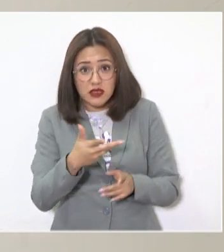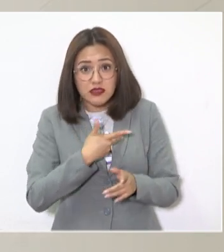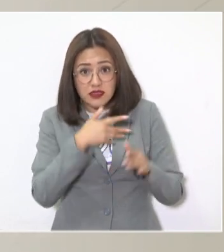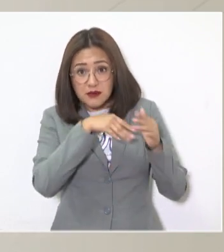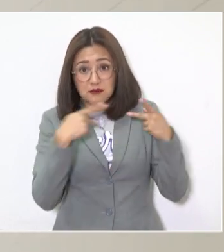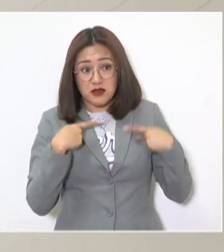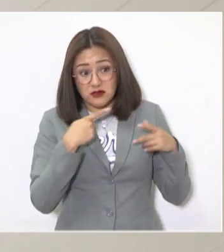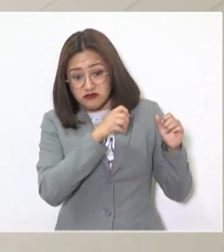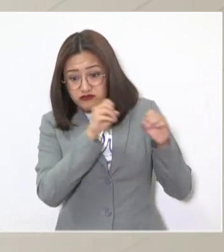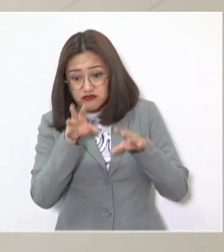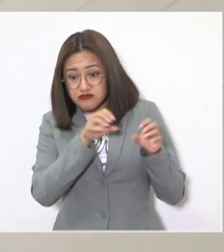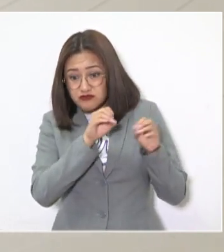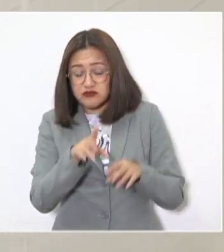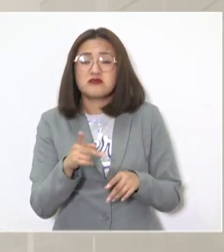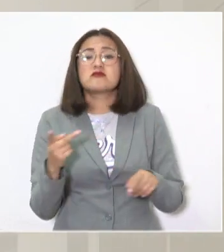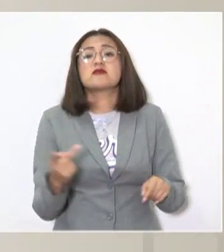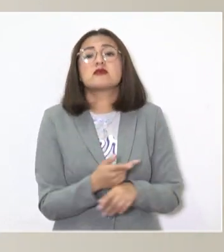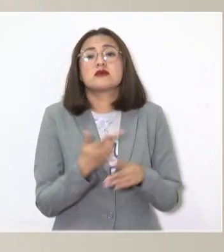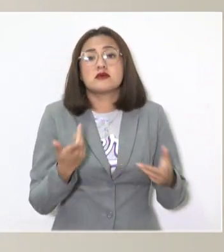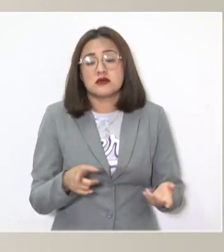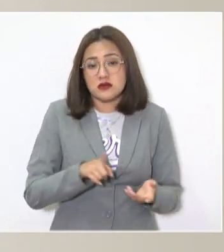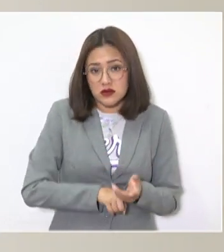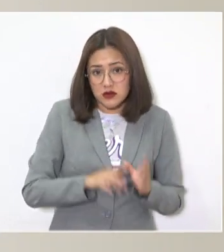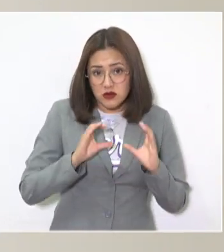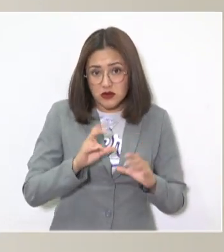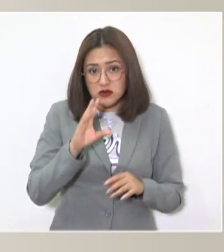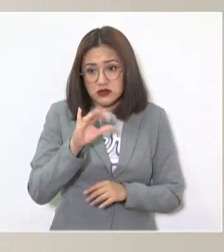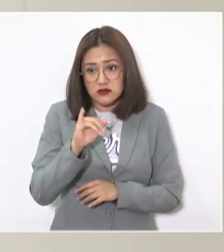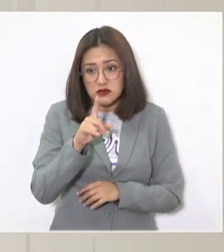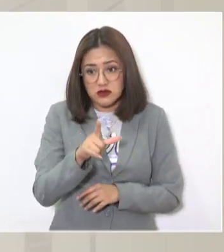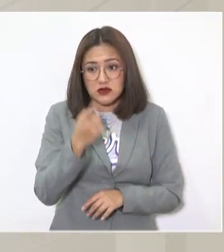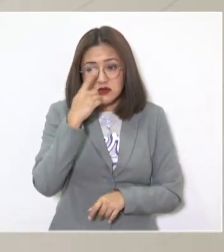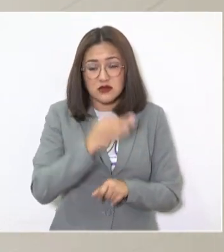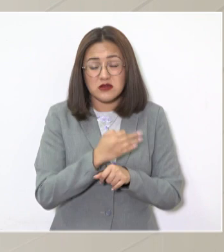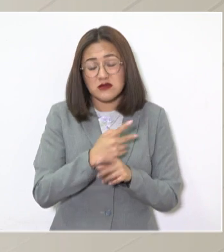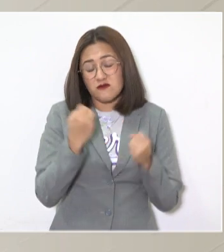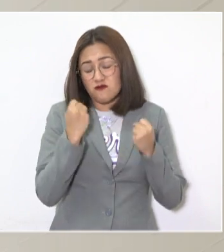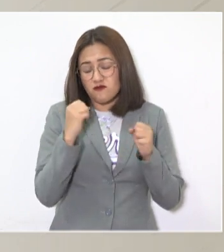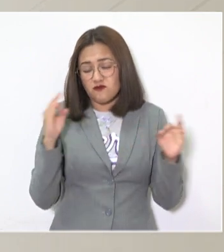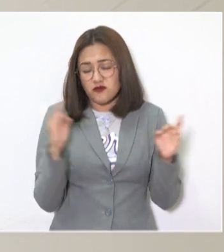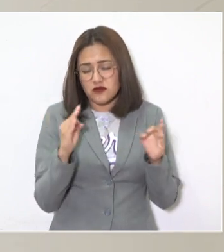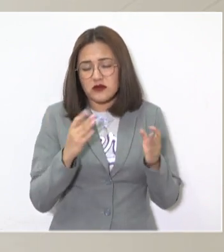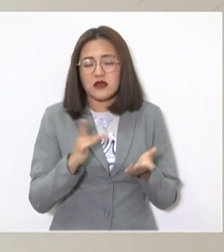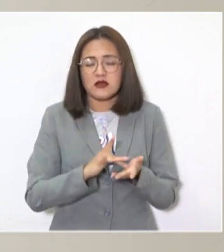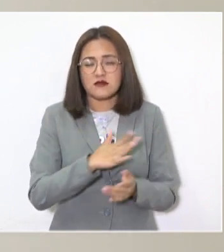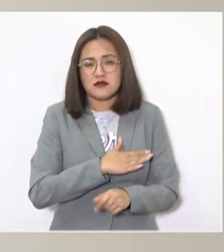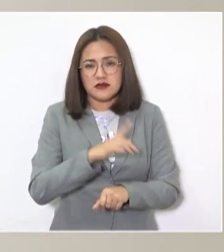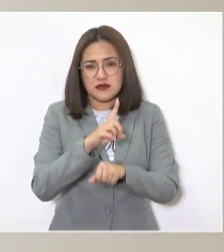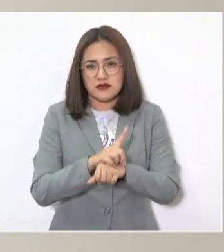que implementar alguna estrategia de las que se tienen protección civil ante las bajas temperaturas. Gracias y buen día.